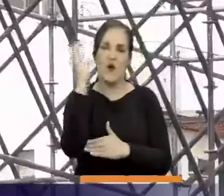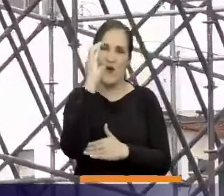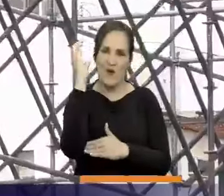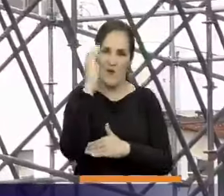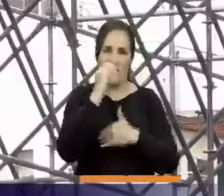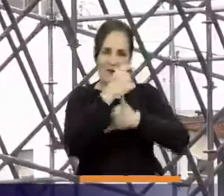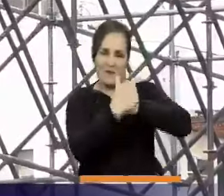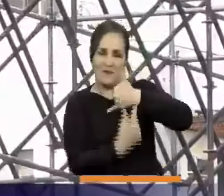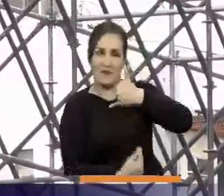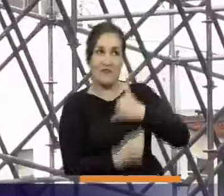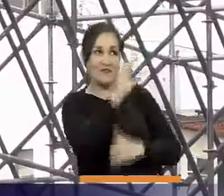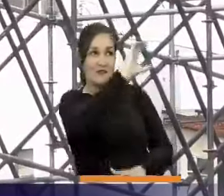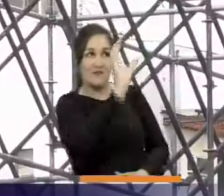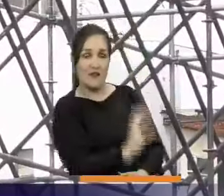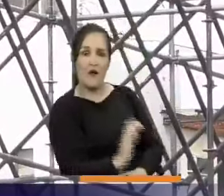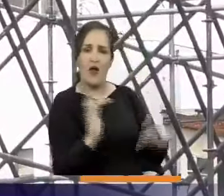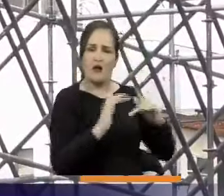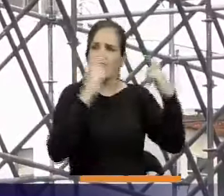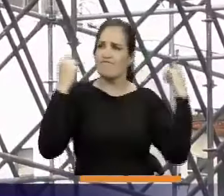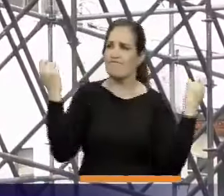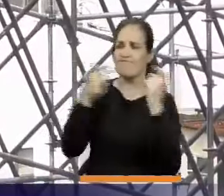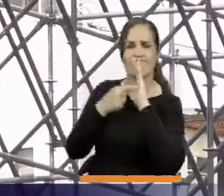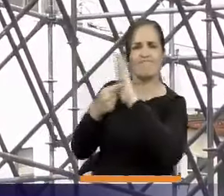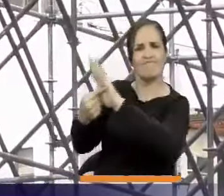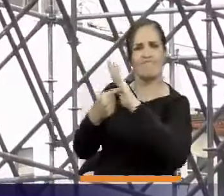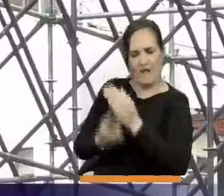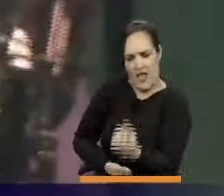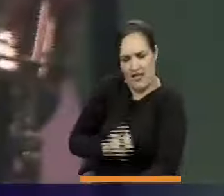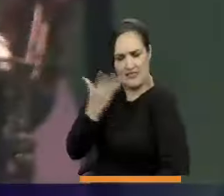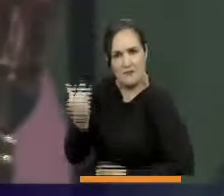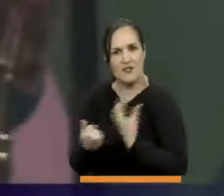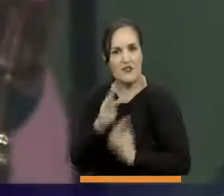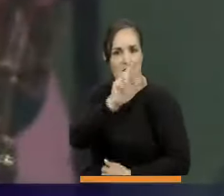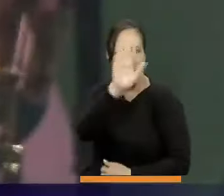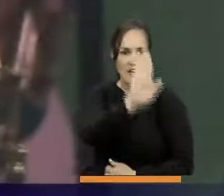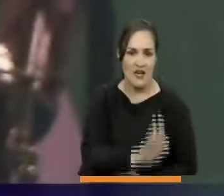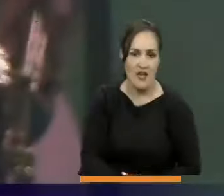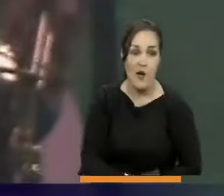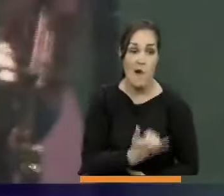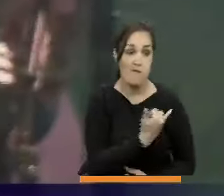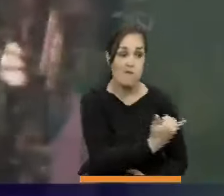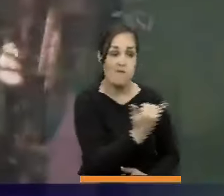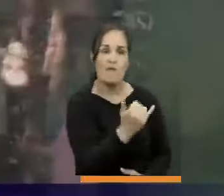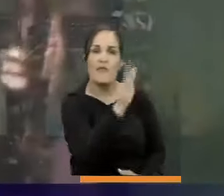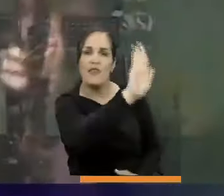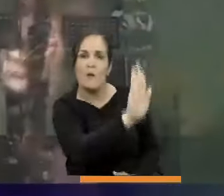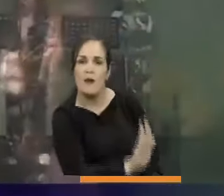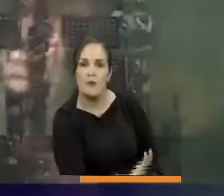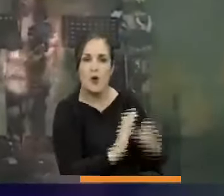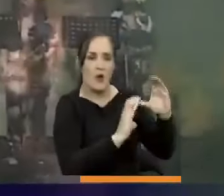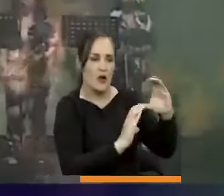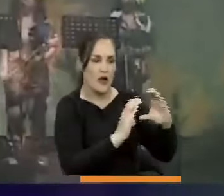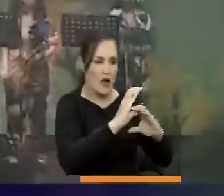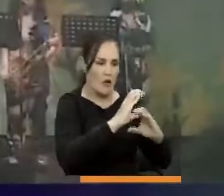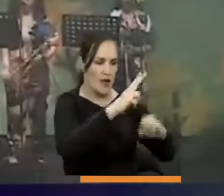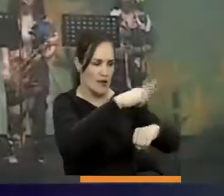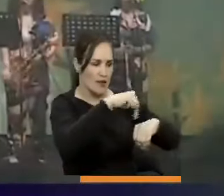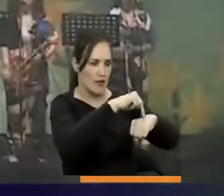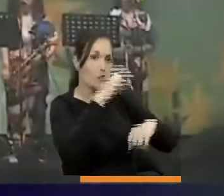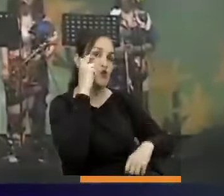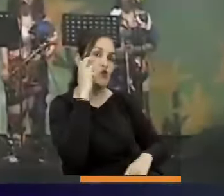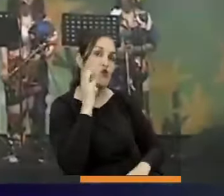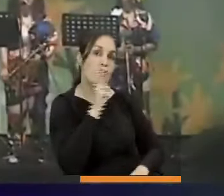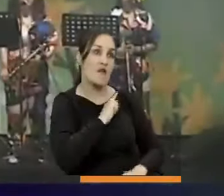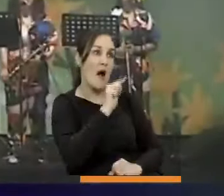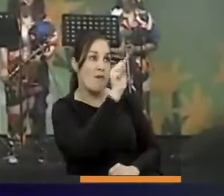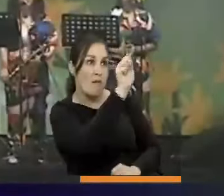plataforma para la preservación y difusión de las expresiones de esta región, conformada por los departamentos Cauca, Nariño, Chocó y Valle del